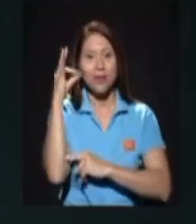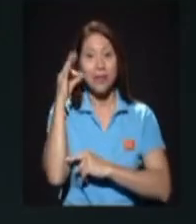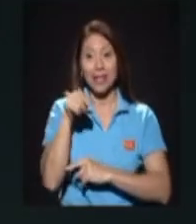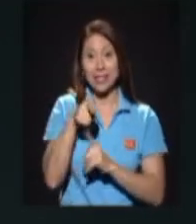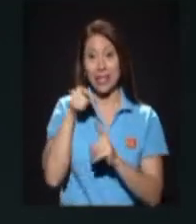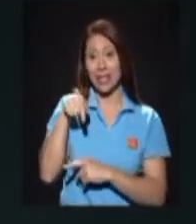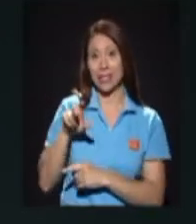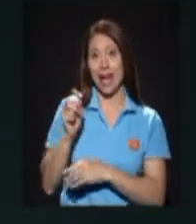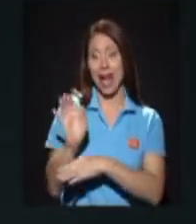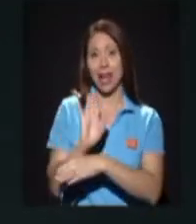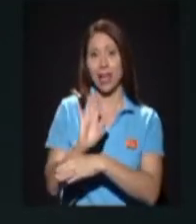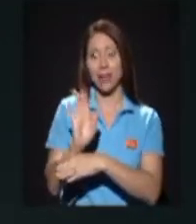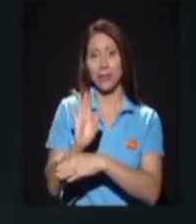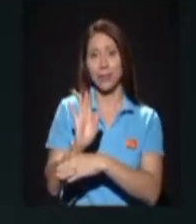canal,